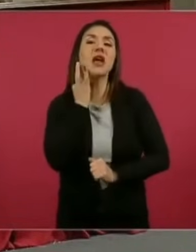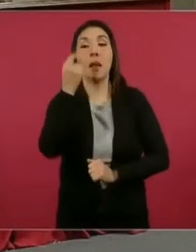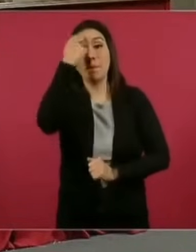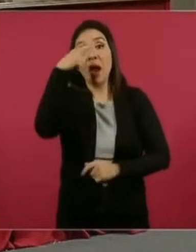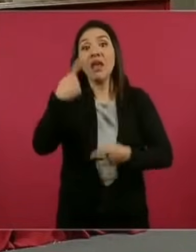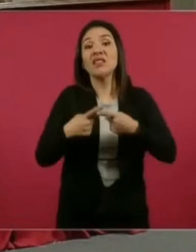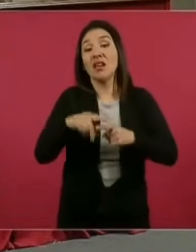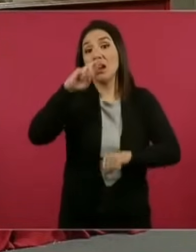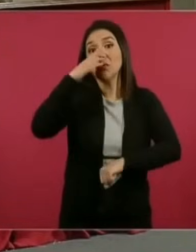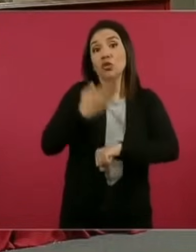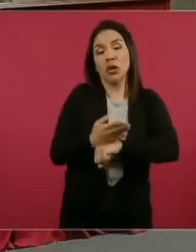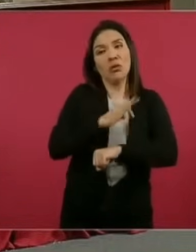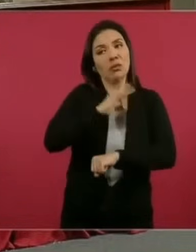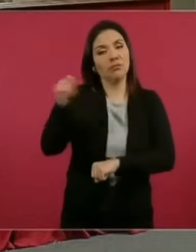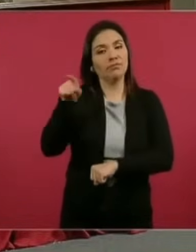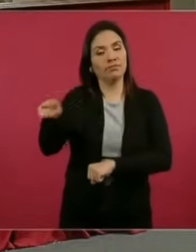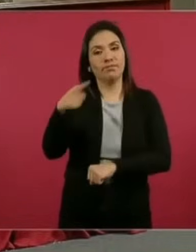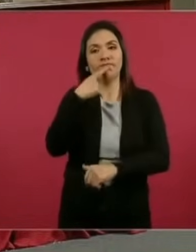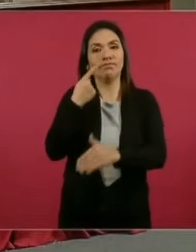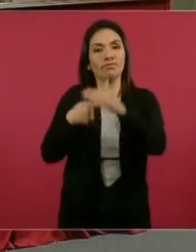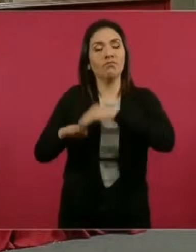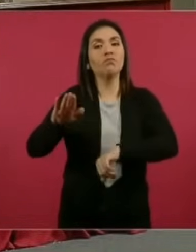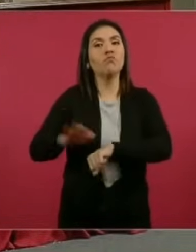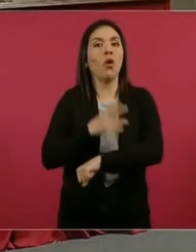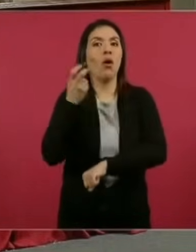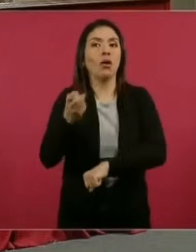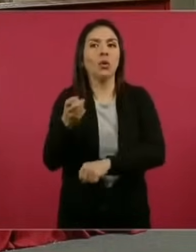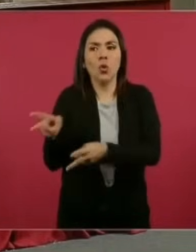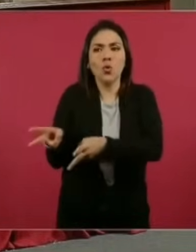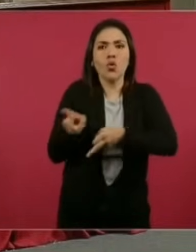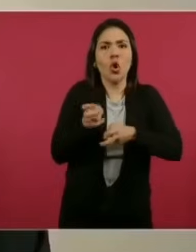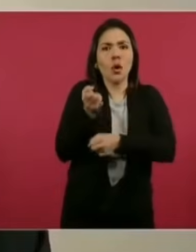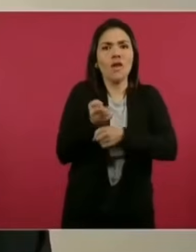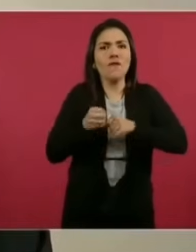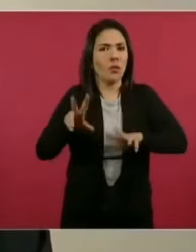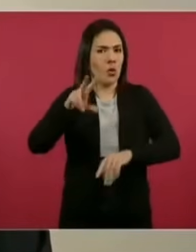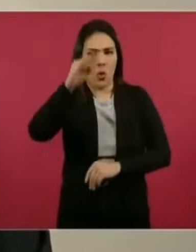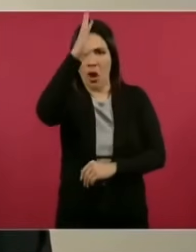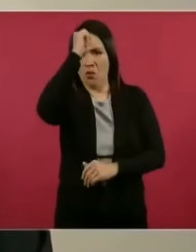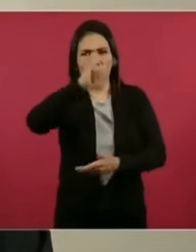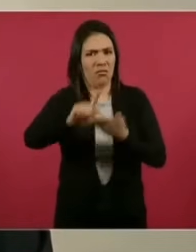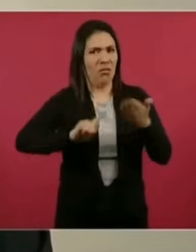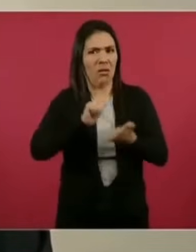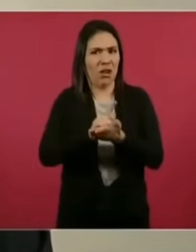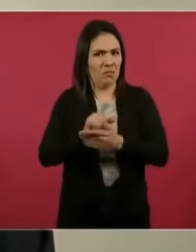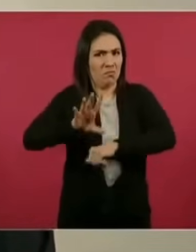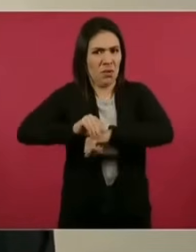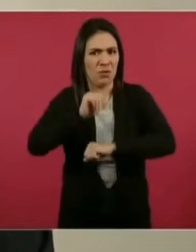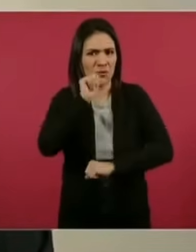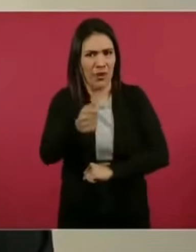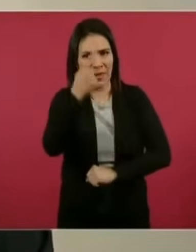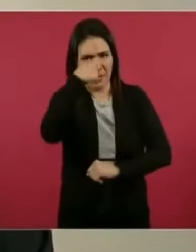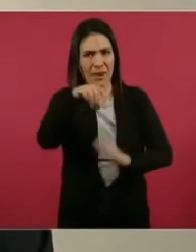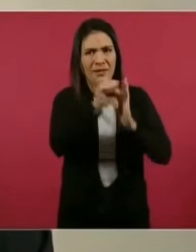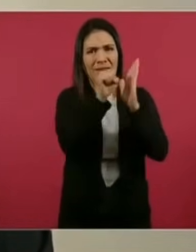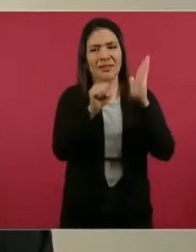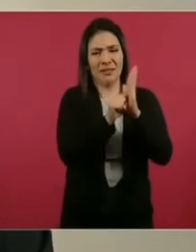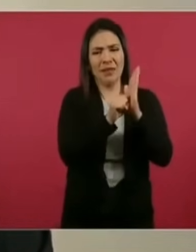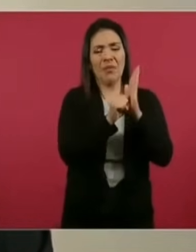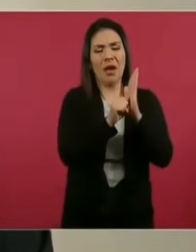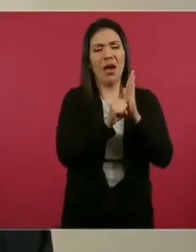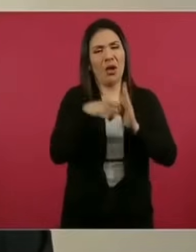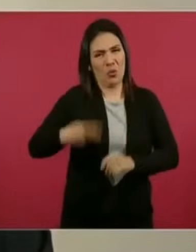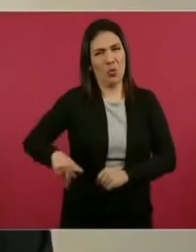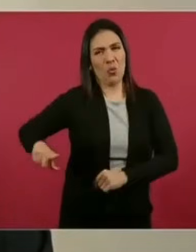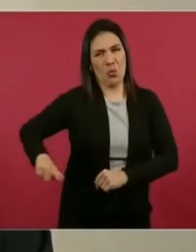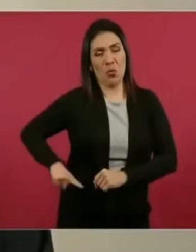contra quien resulte responsable por esta extracción ilegal de información del sistema del